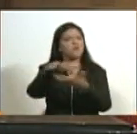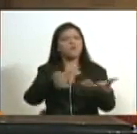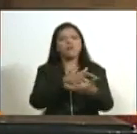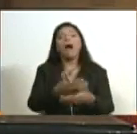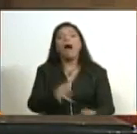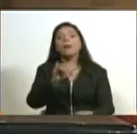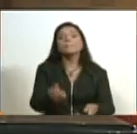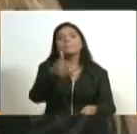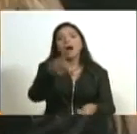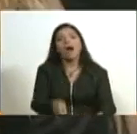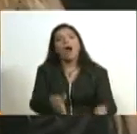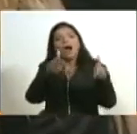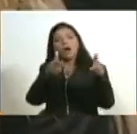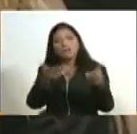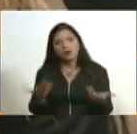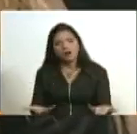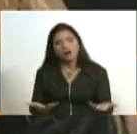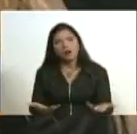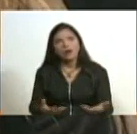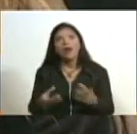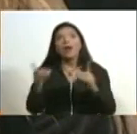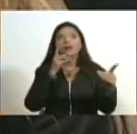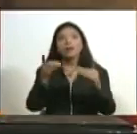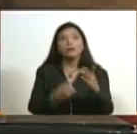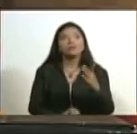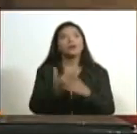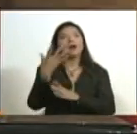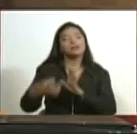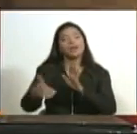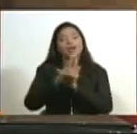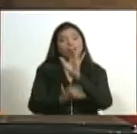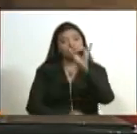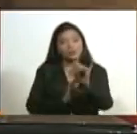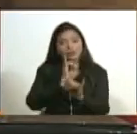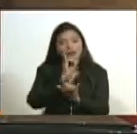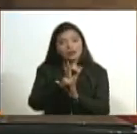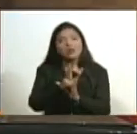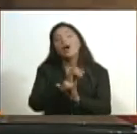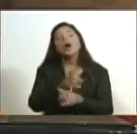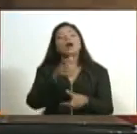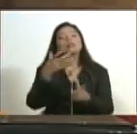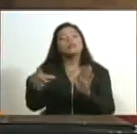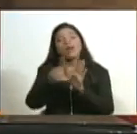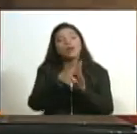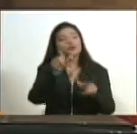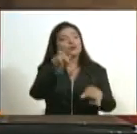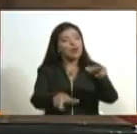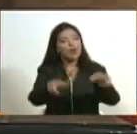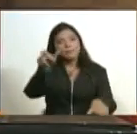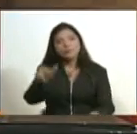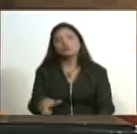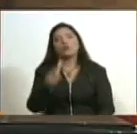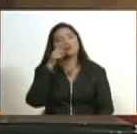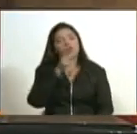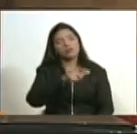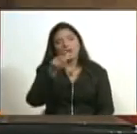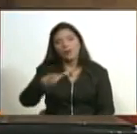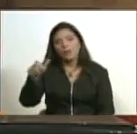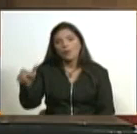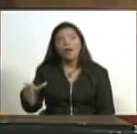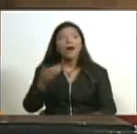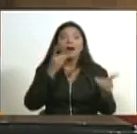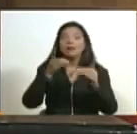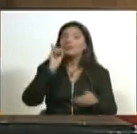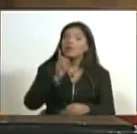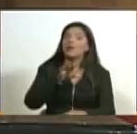armas. El diálogo fue el que creó el derecho internacional, el derecho de la gente, el derecho de los pueblos. El diálogo tiene que